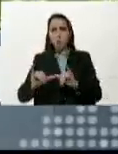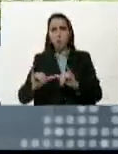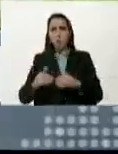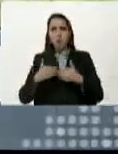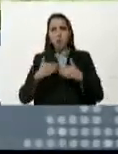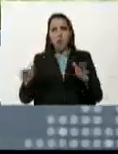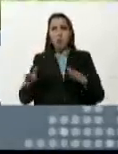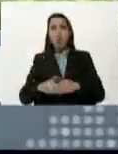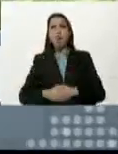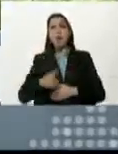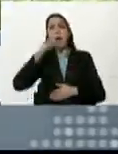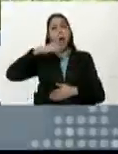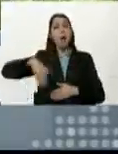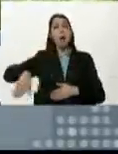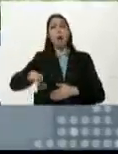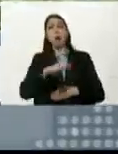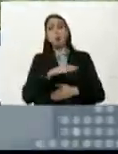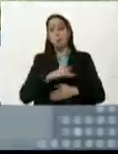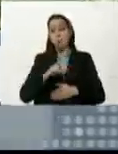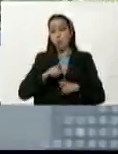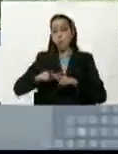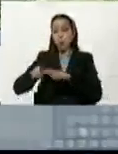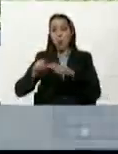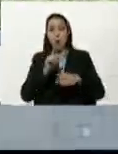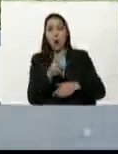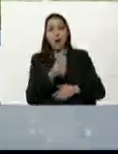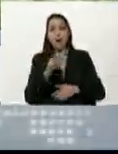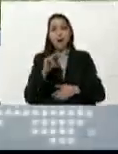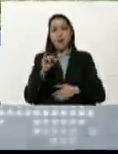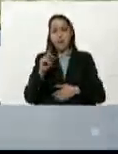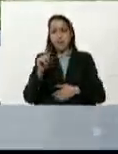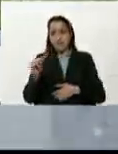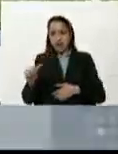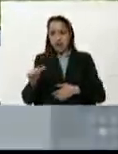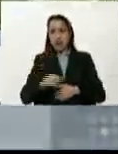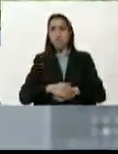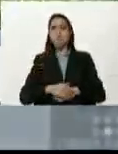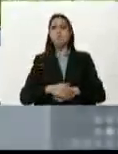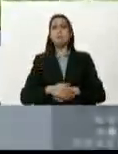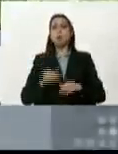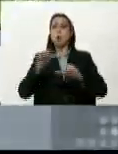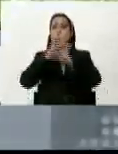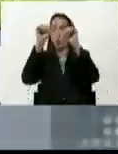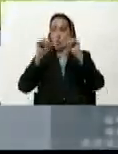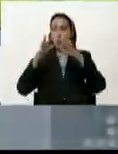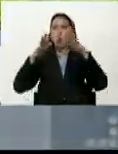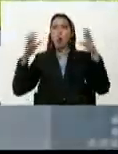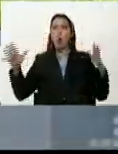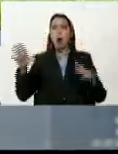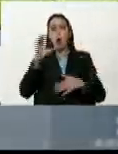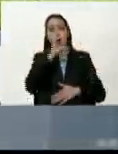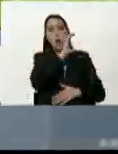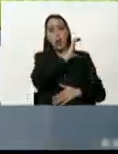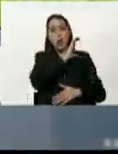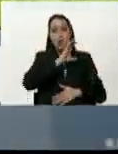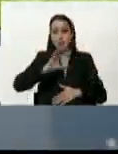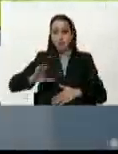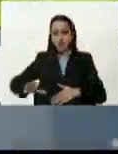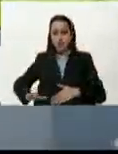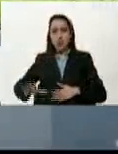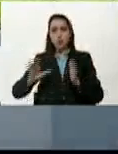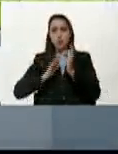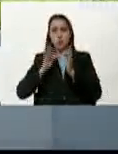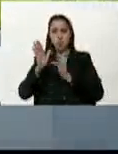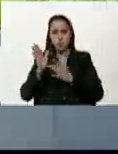del pueblo de la grita en la entrada del pueblo de la grita está el gran monumento y la gran iglesia en